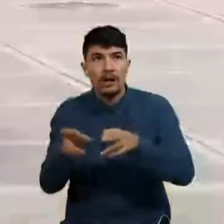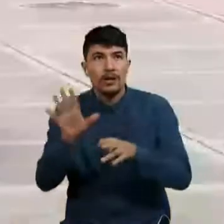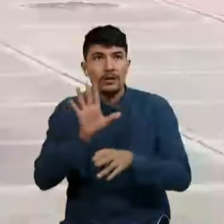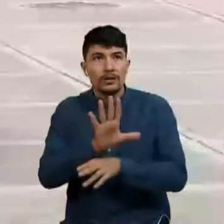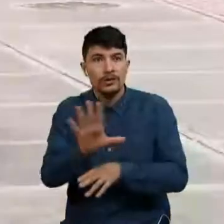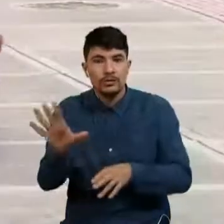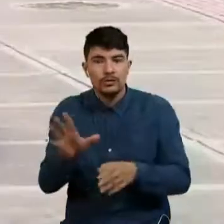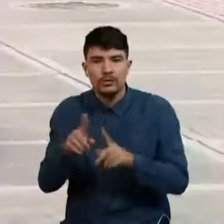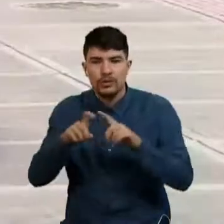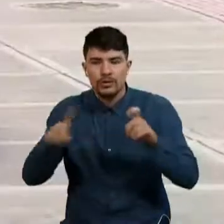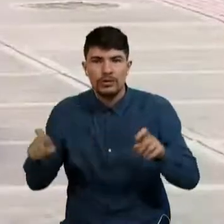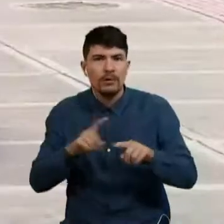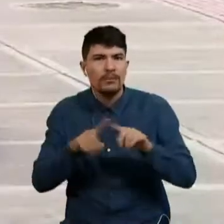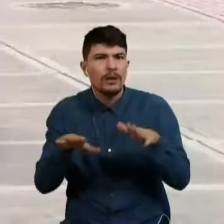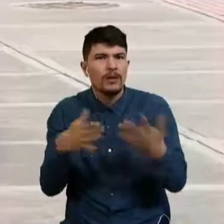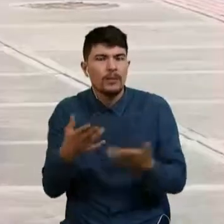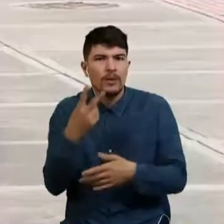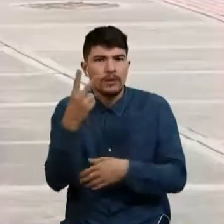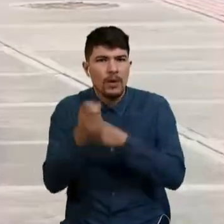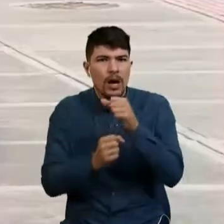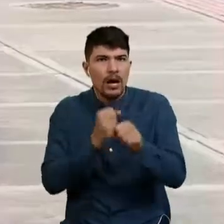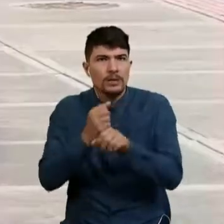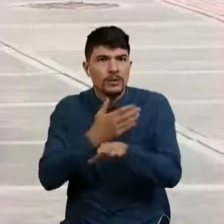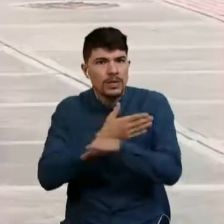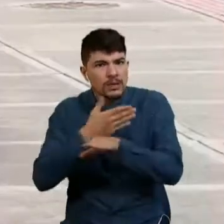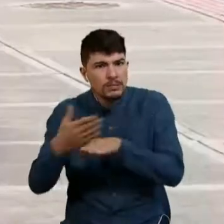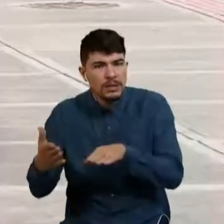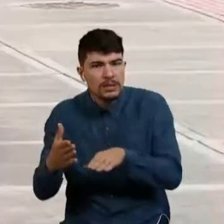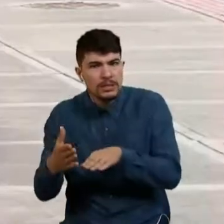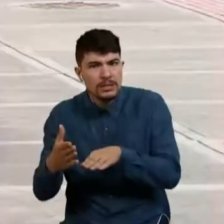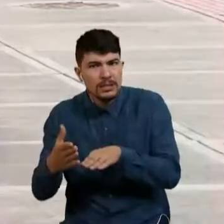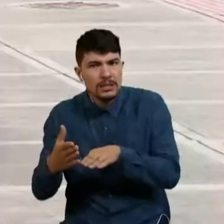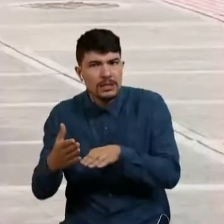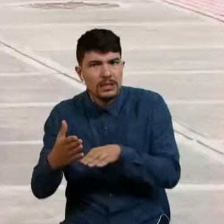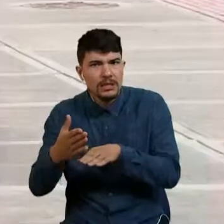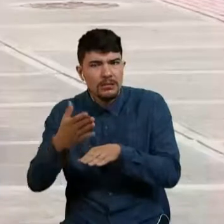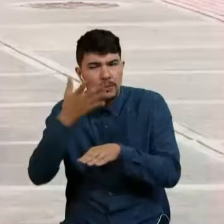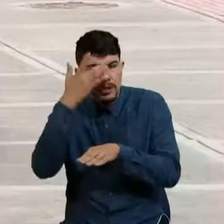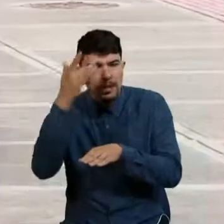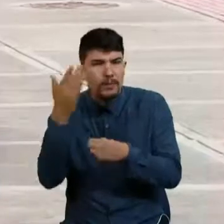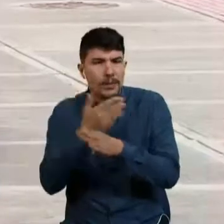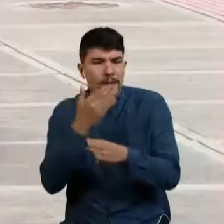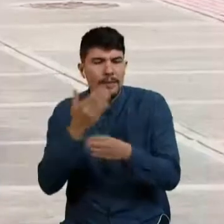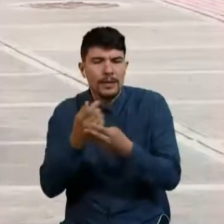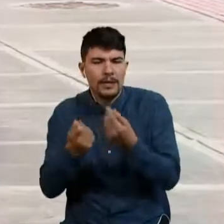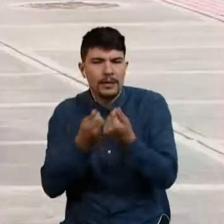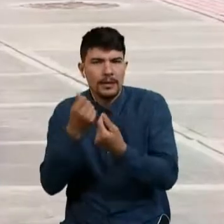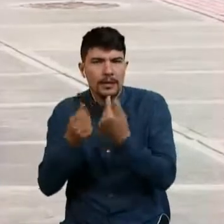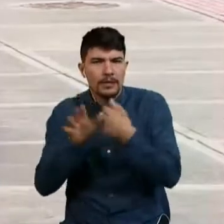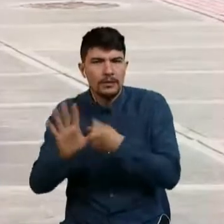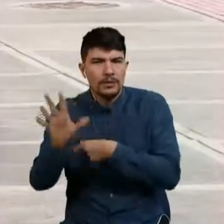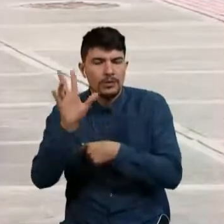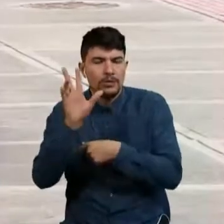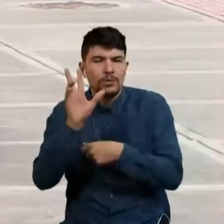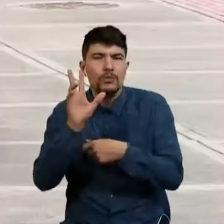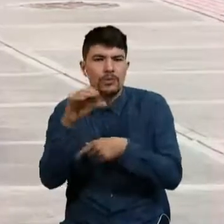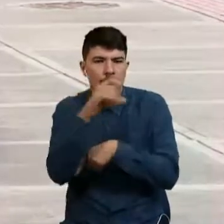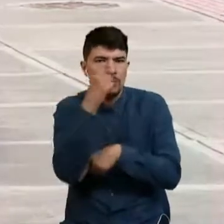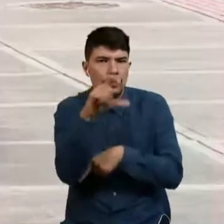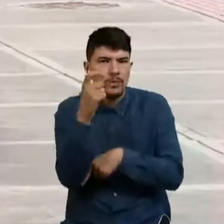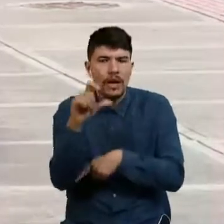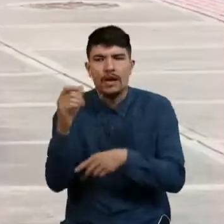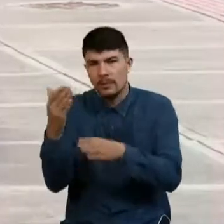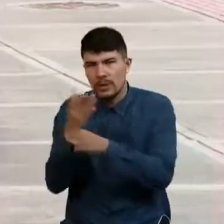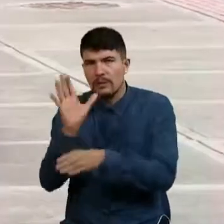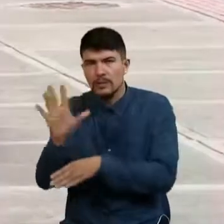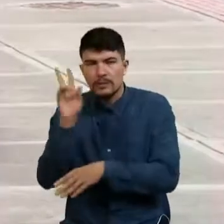pero como está dos años después debido a la agudización de la situación que se encuentra en venezuela cómo está la frontera por eso les